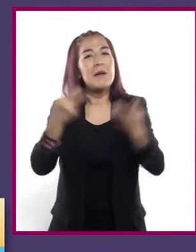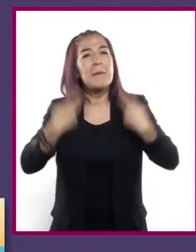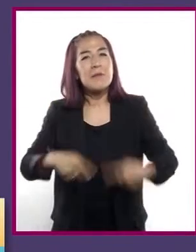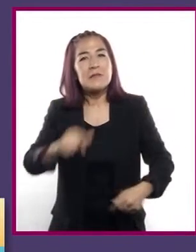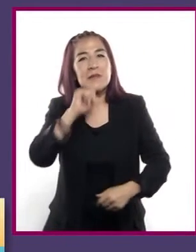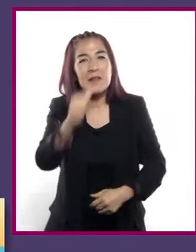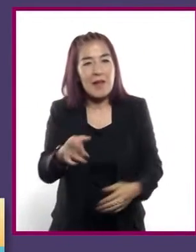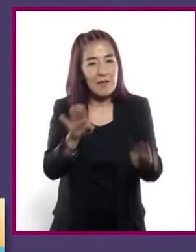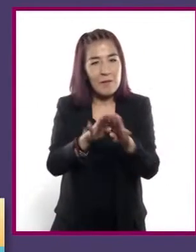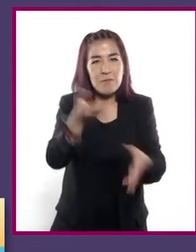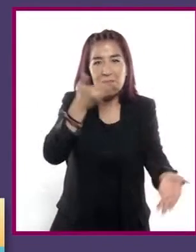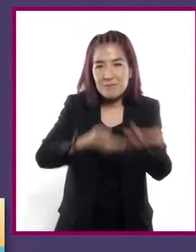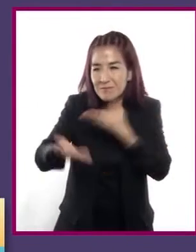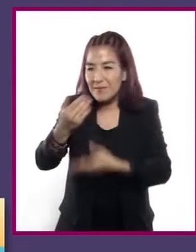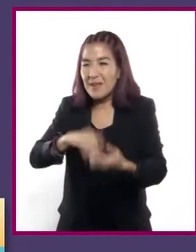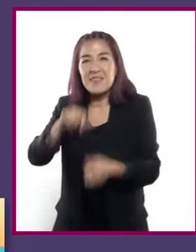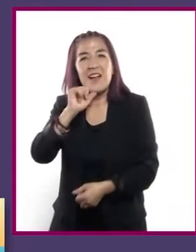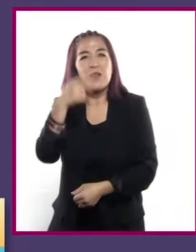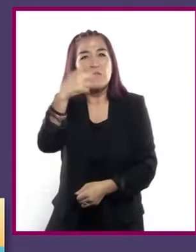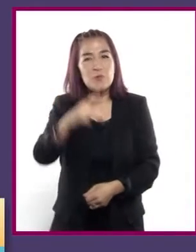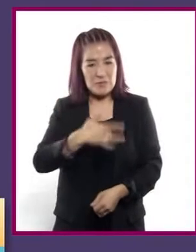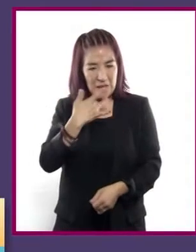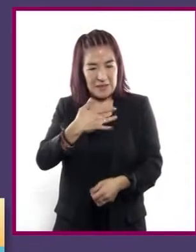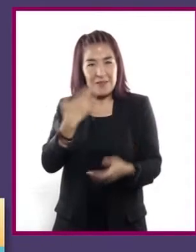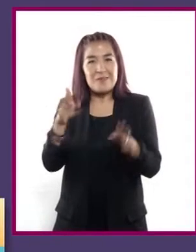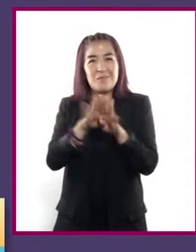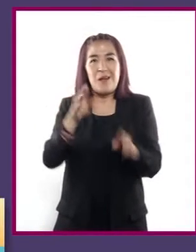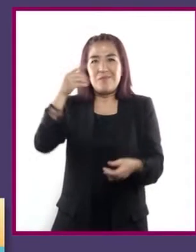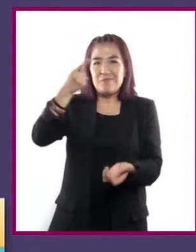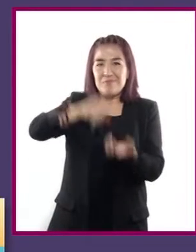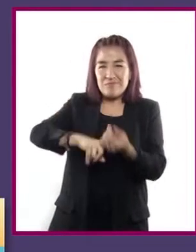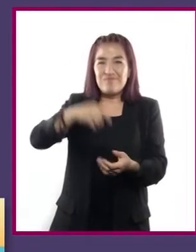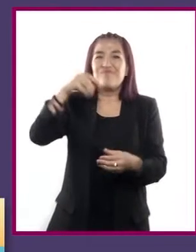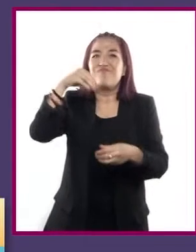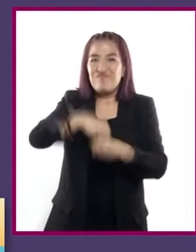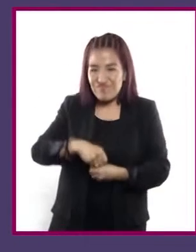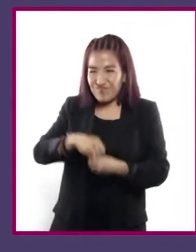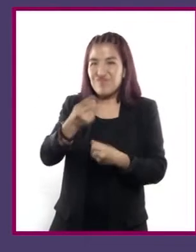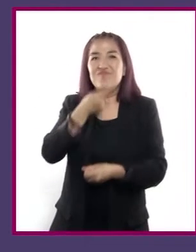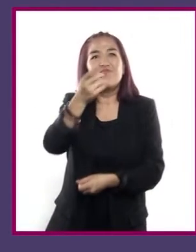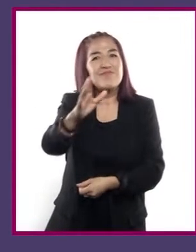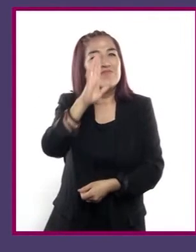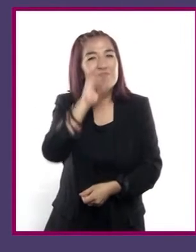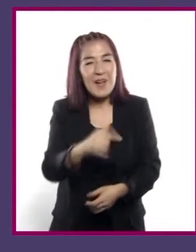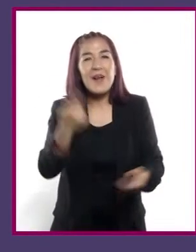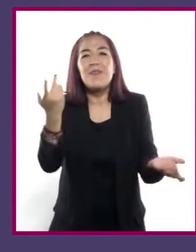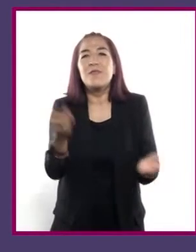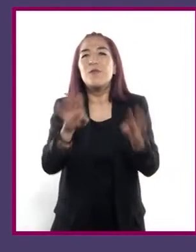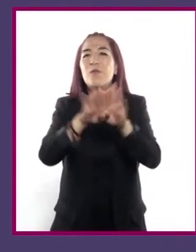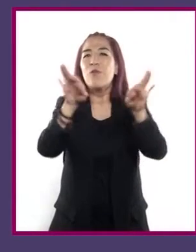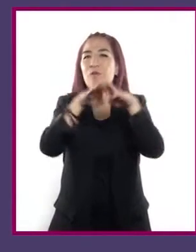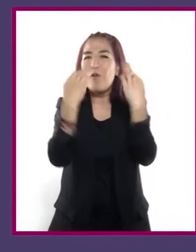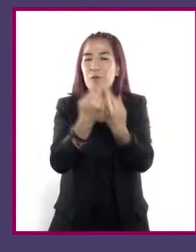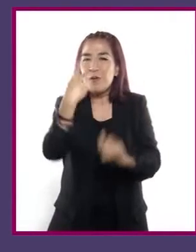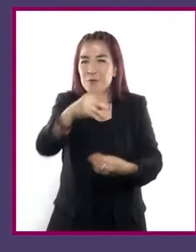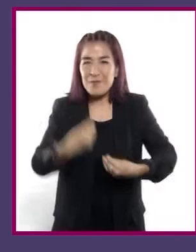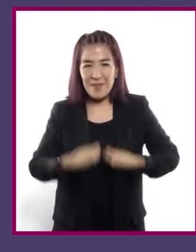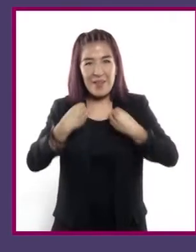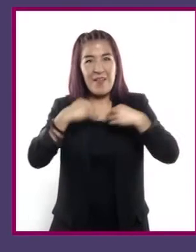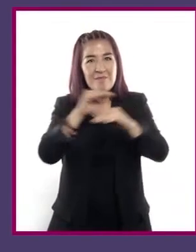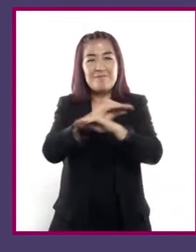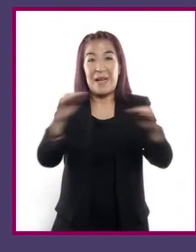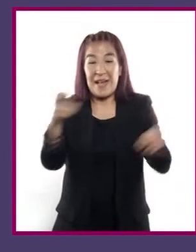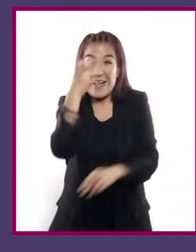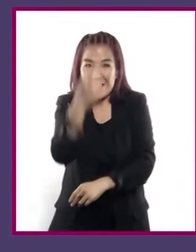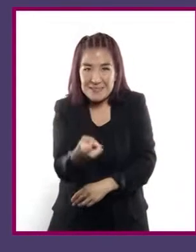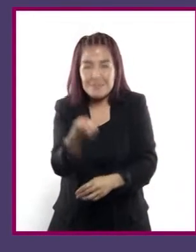otras personas sus sentimientos, pensamientos y forma de vida? De eso se trata la convivencia